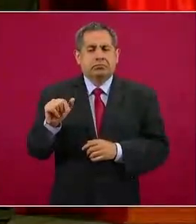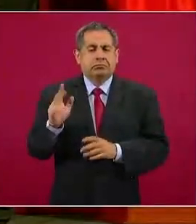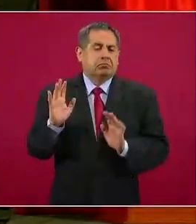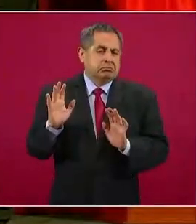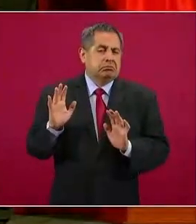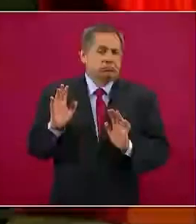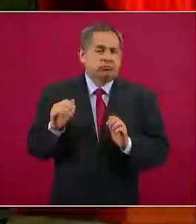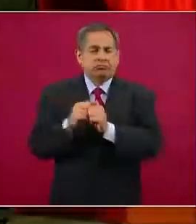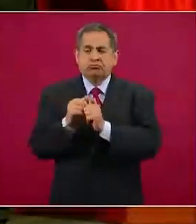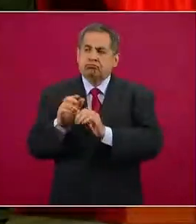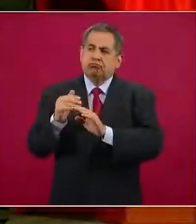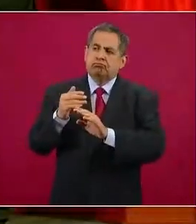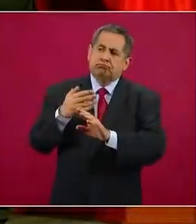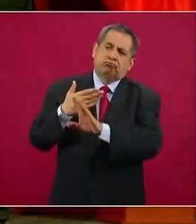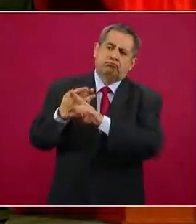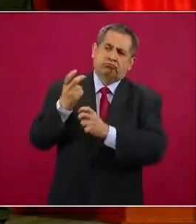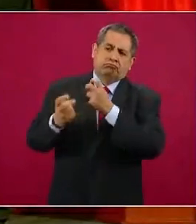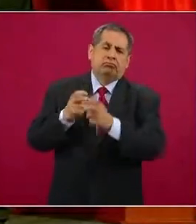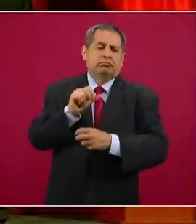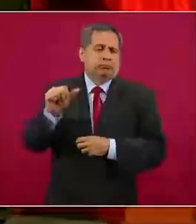con Calderón.